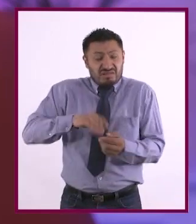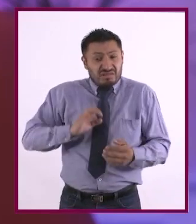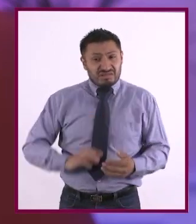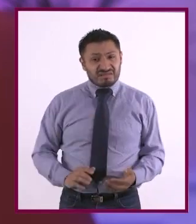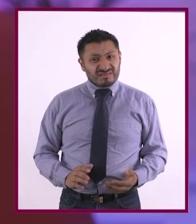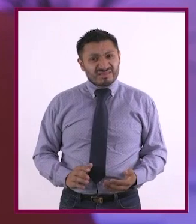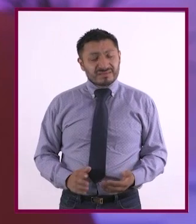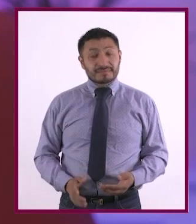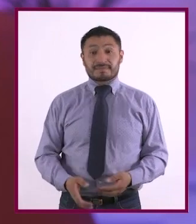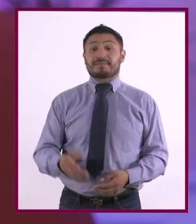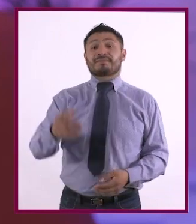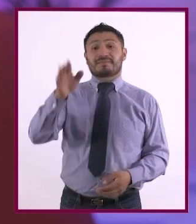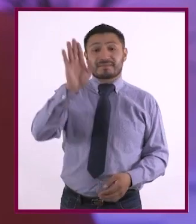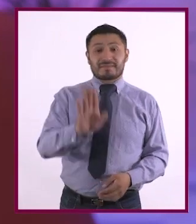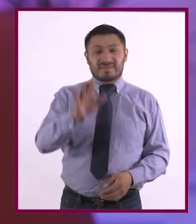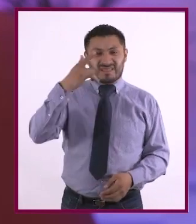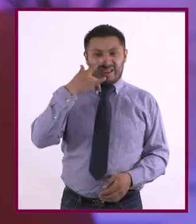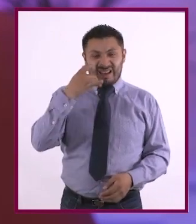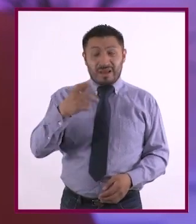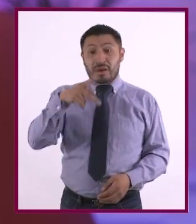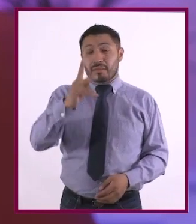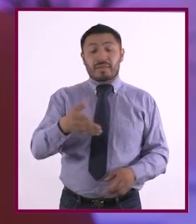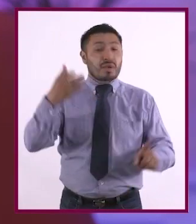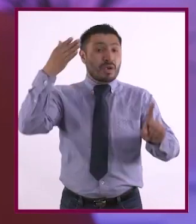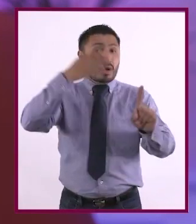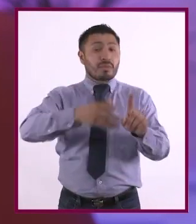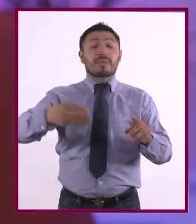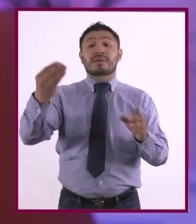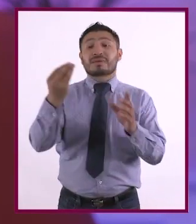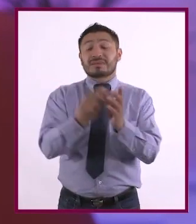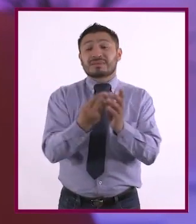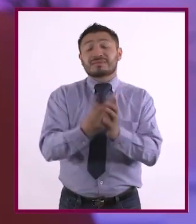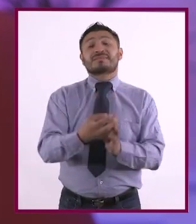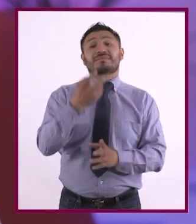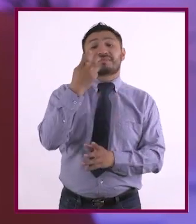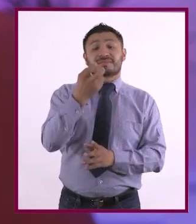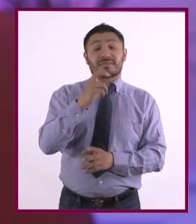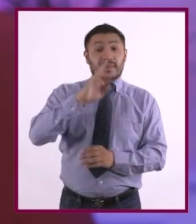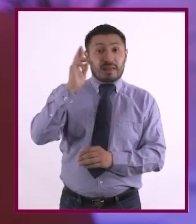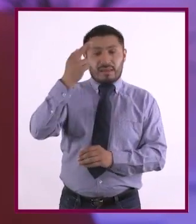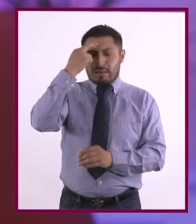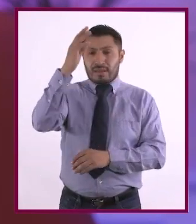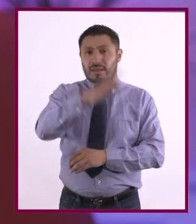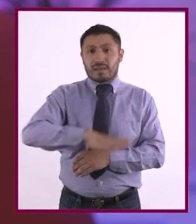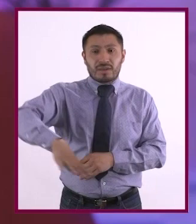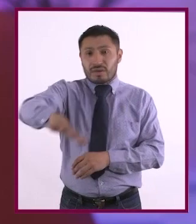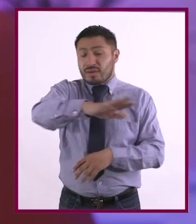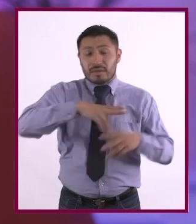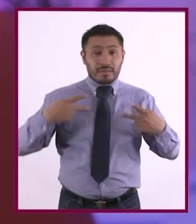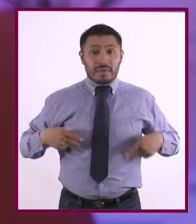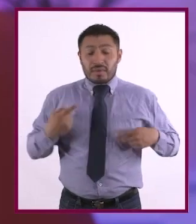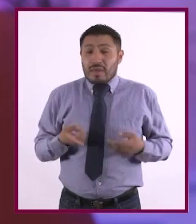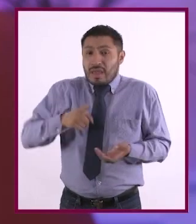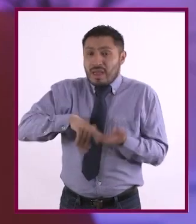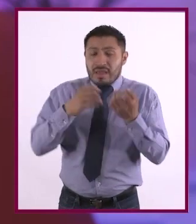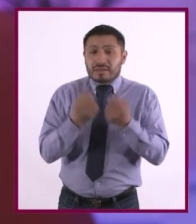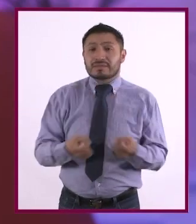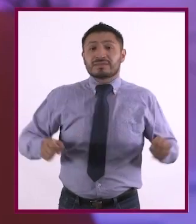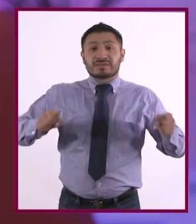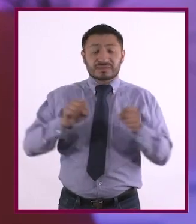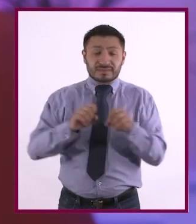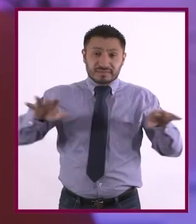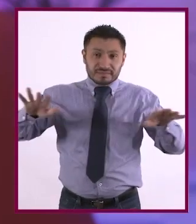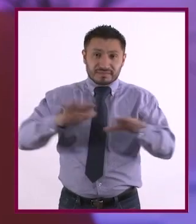seguimos viviendo sin pensar en el tema, pero una de las misiones de estos programas es recordarnos que todas y todos somos parte de una sociedad en